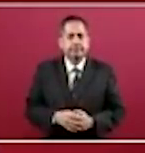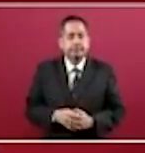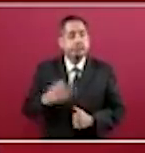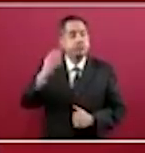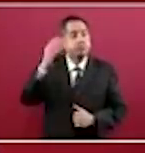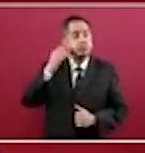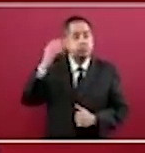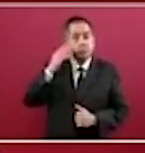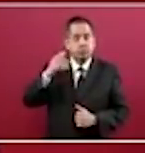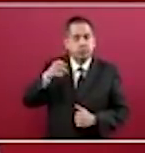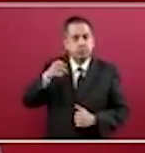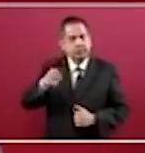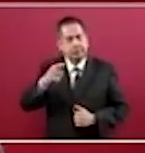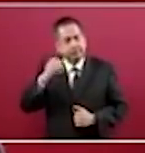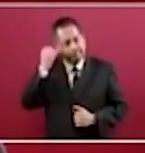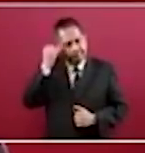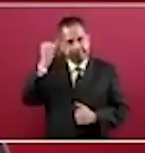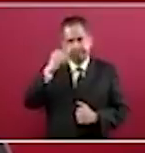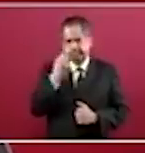se aplicaba la máxima